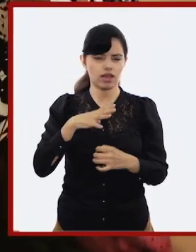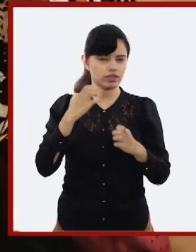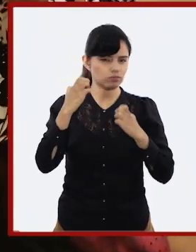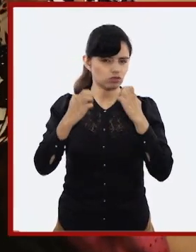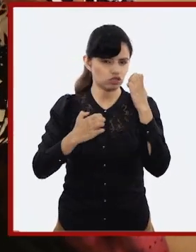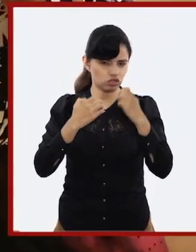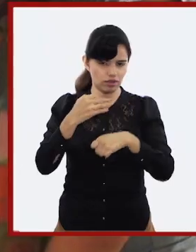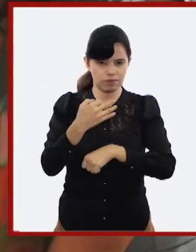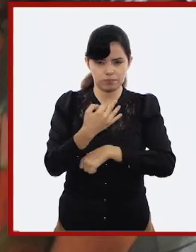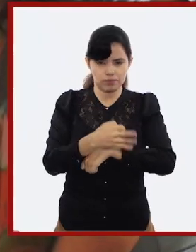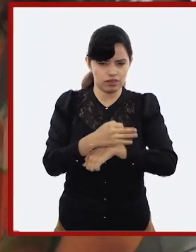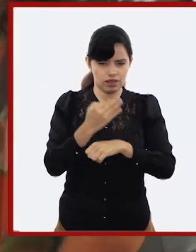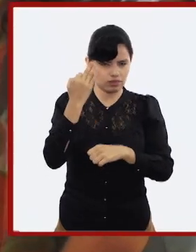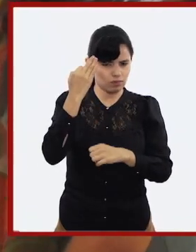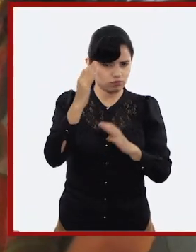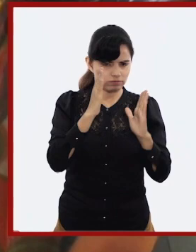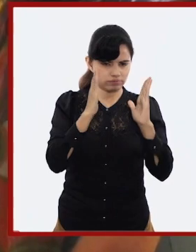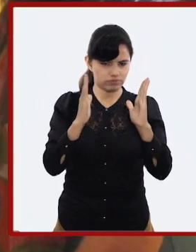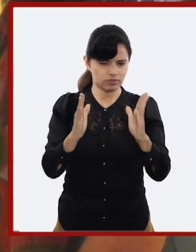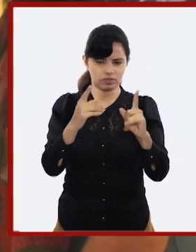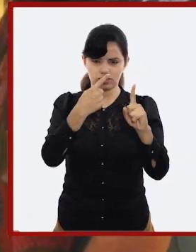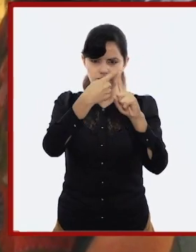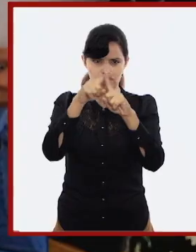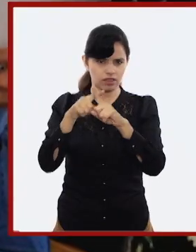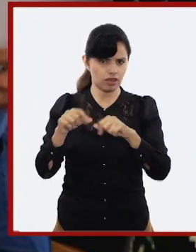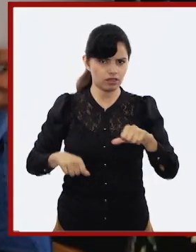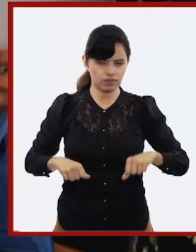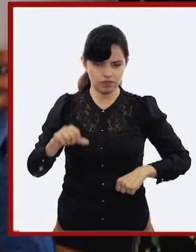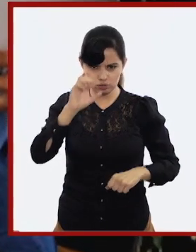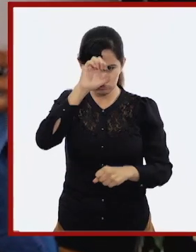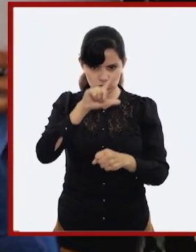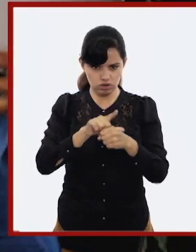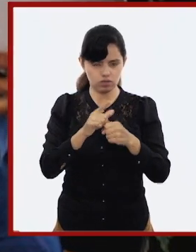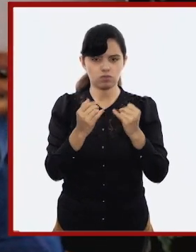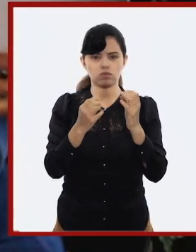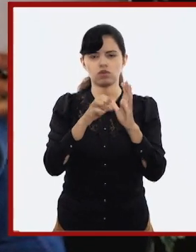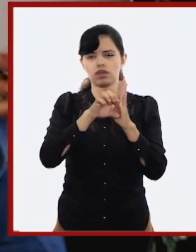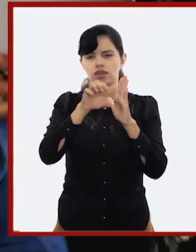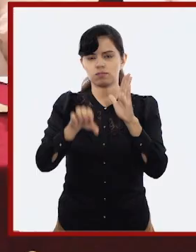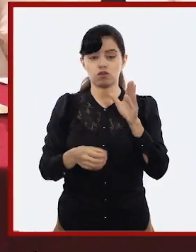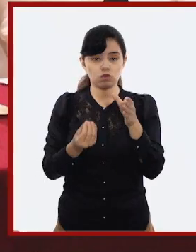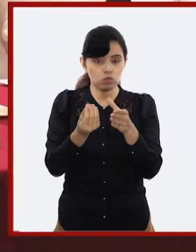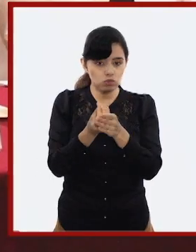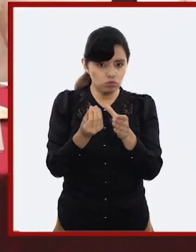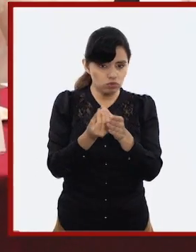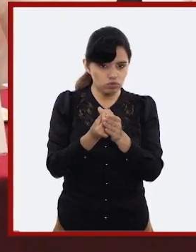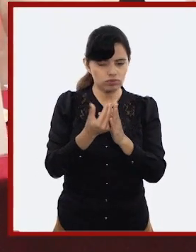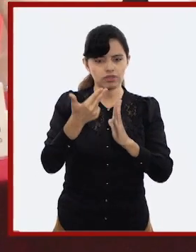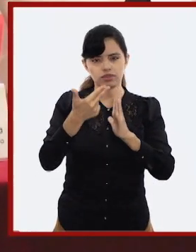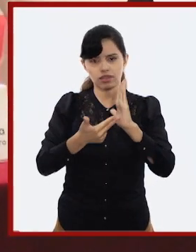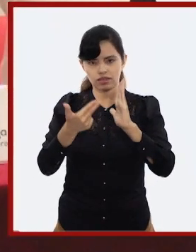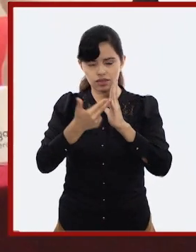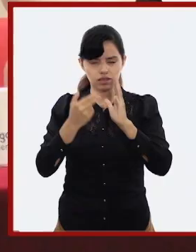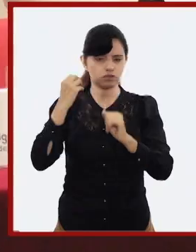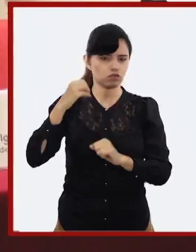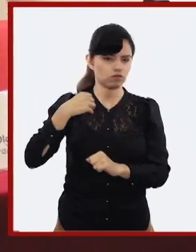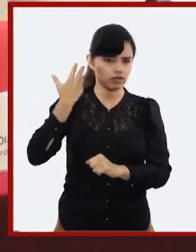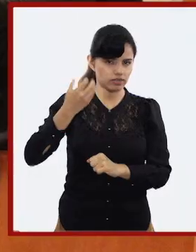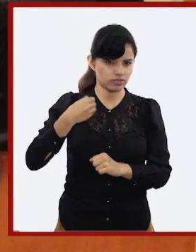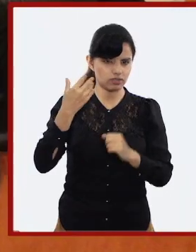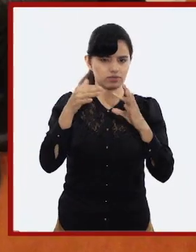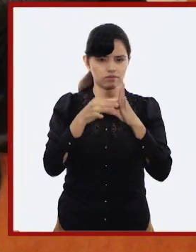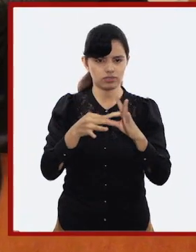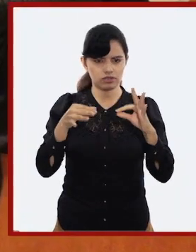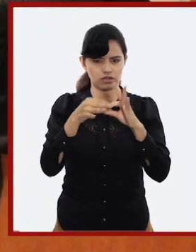temporales y realiza todo tipo de actividades culturales, tales como cursos, talleres, conferencias, veladas